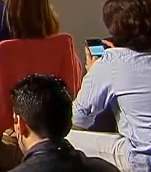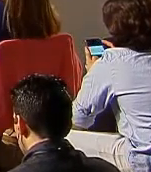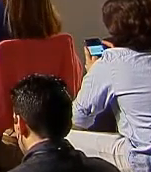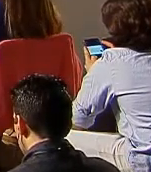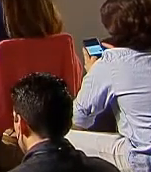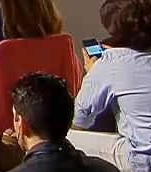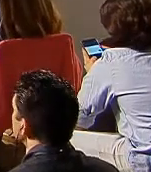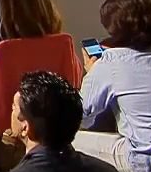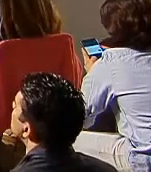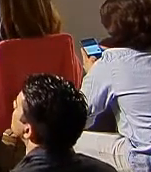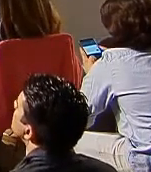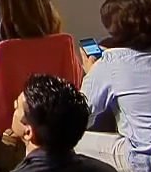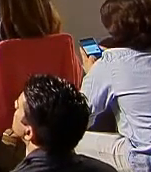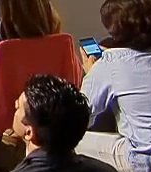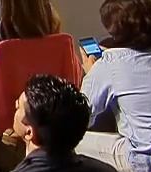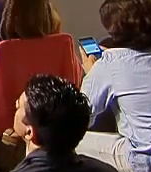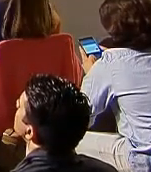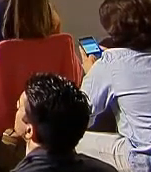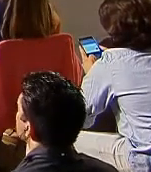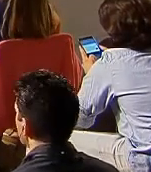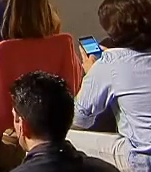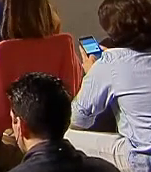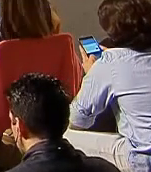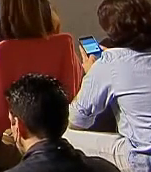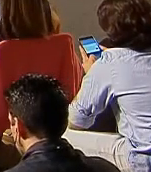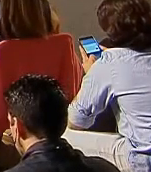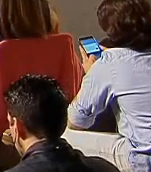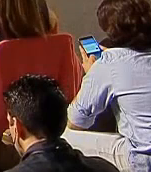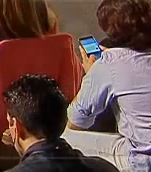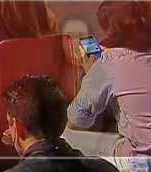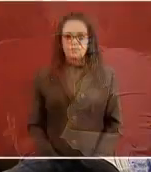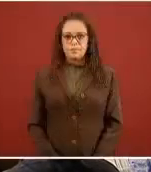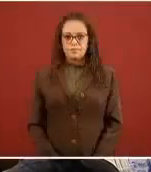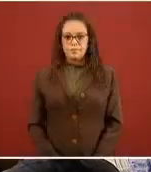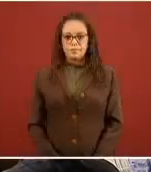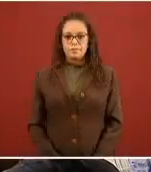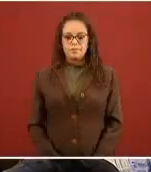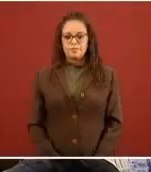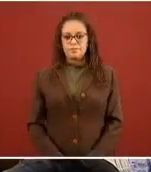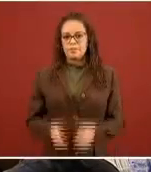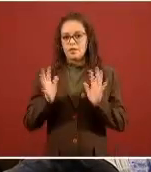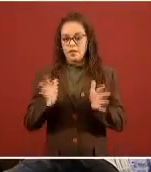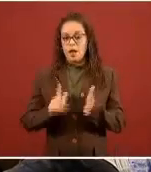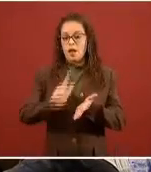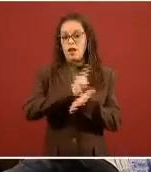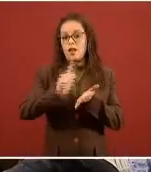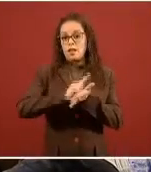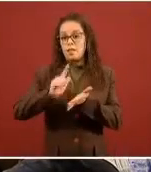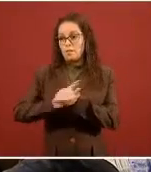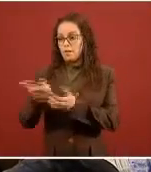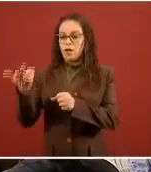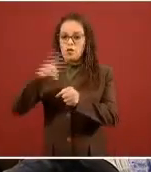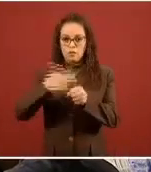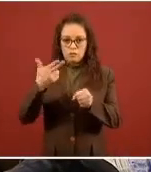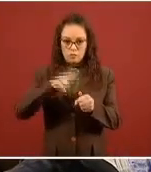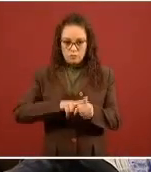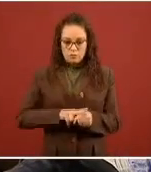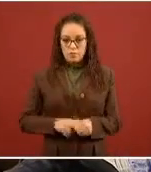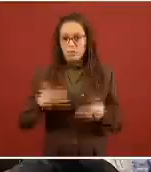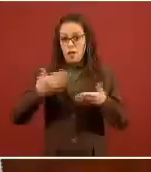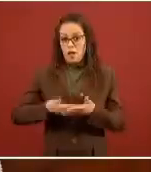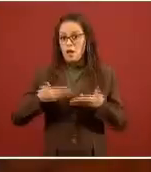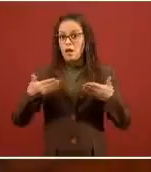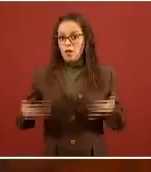del servicio. Como les decía, hemos sanitizado los hospitales y el día de hoy se encuentran distribuidos